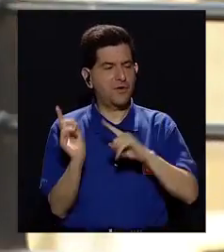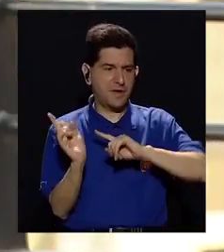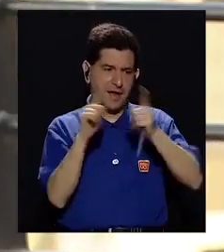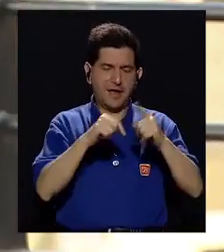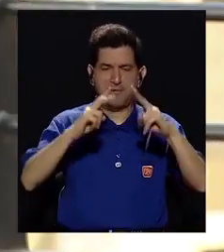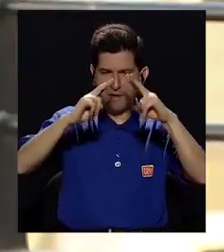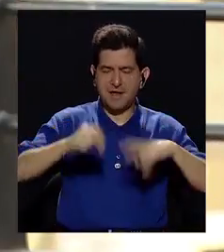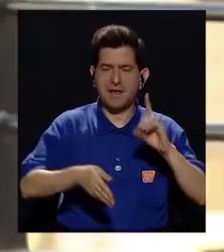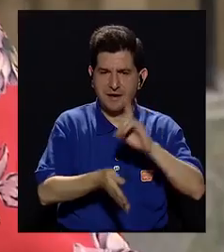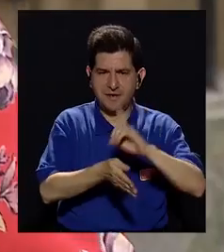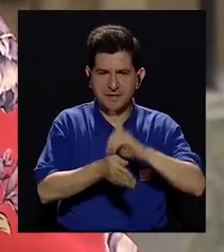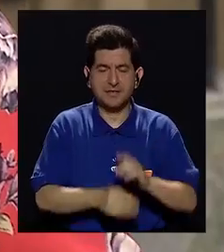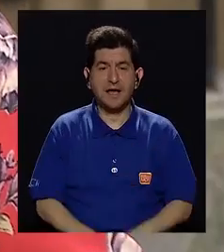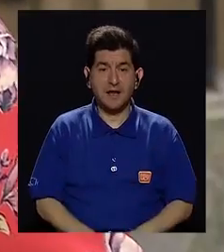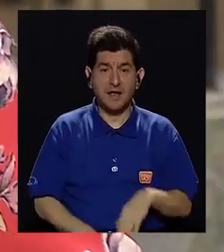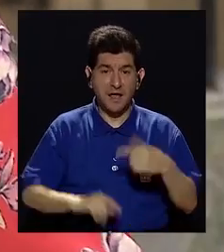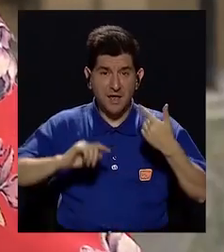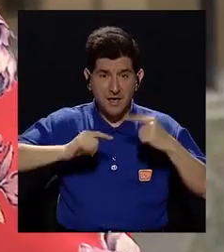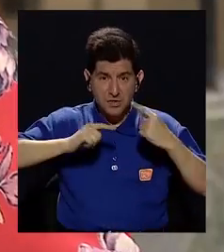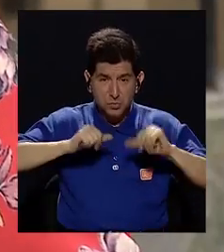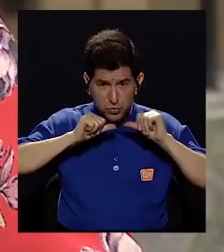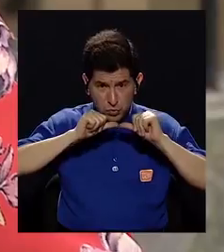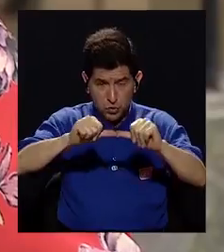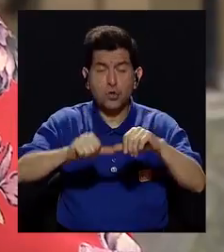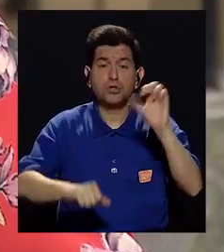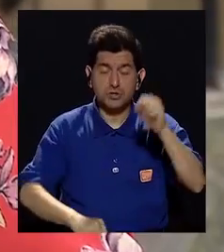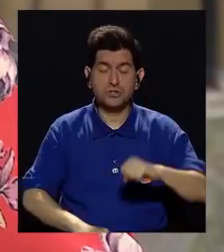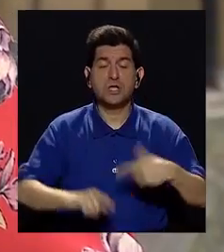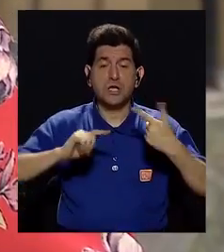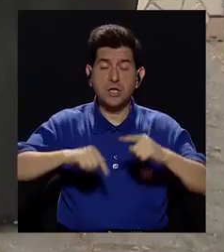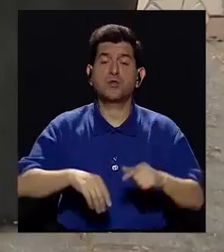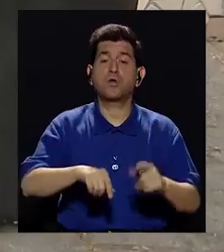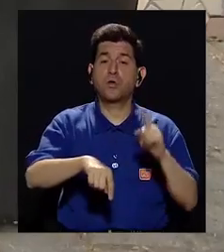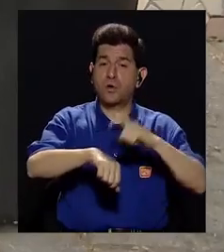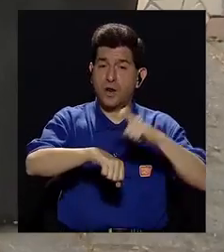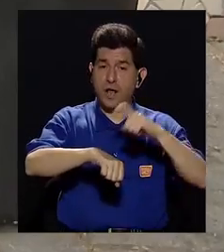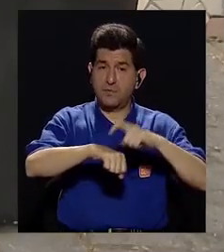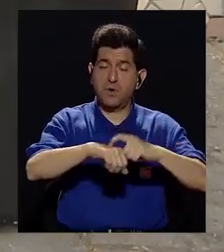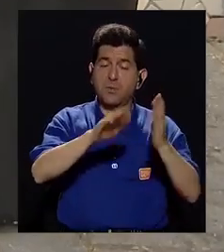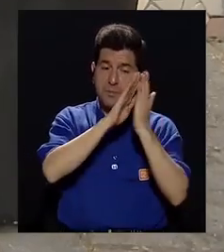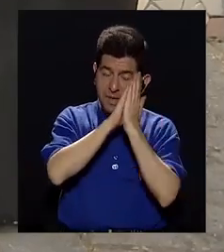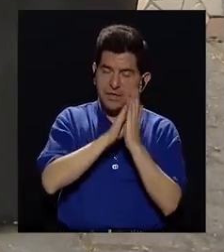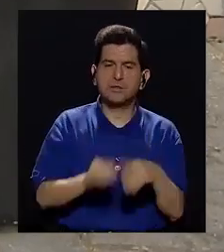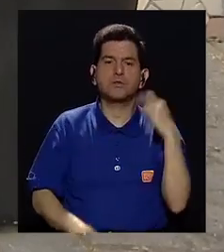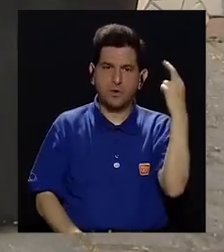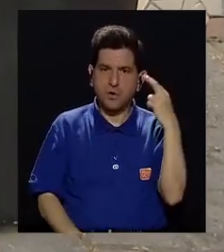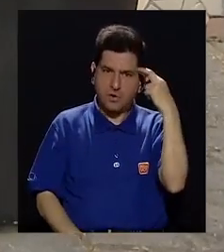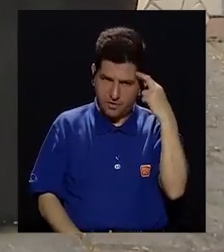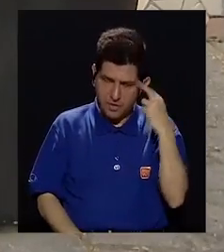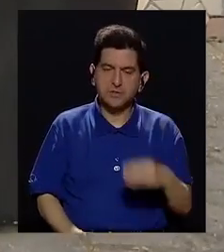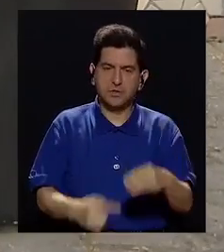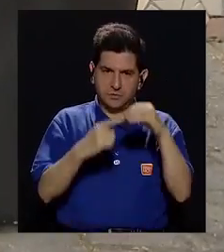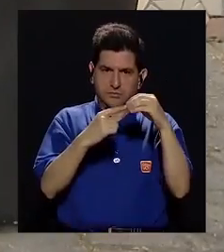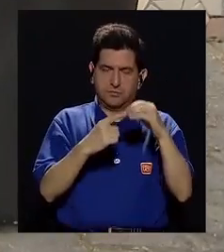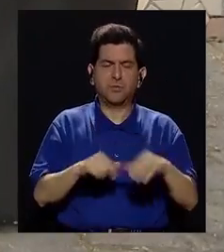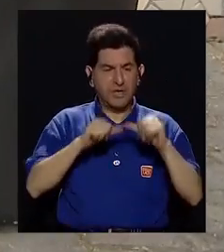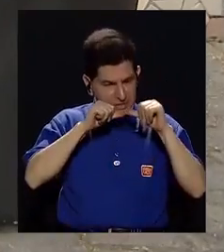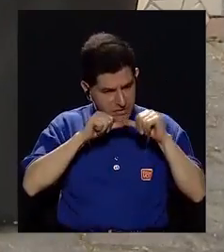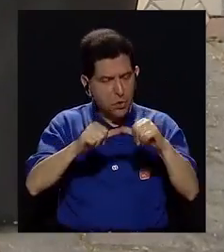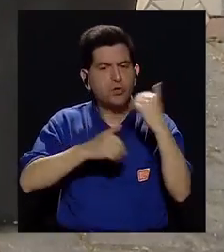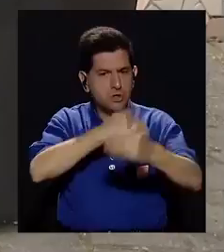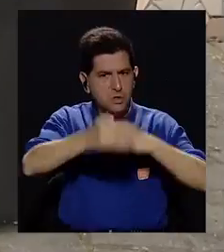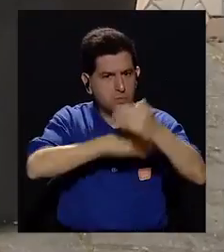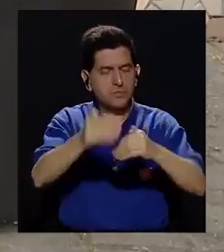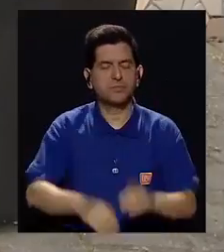es mejor ya que se revise. Un dolor más crónico. El dolor más crónico. Y ya si tiene dolor, inclusive para dormir, pues con más razón. Porque ya viene siendo algo